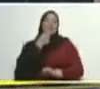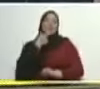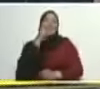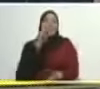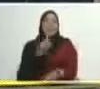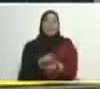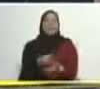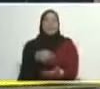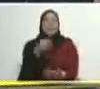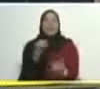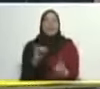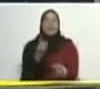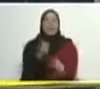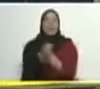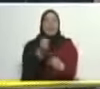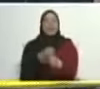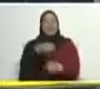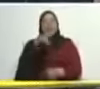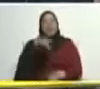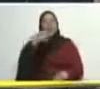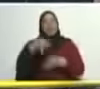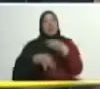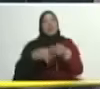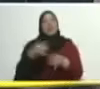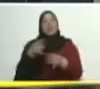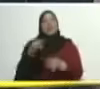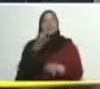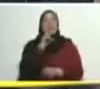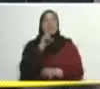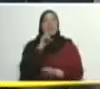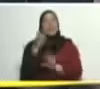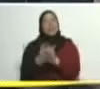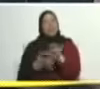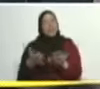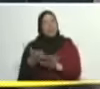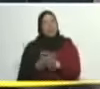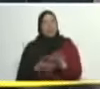seguimos sufriendo por estos conflictos. Esperamos entonces